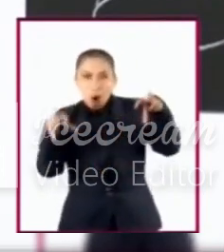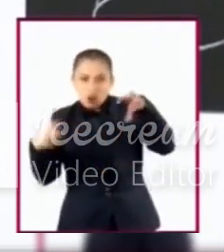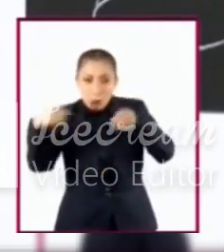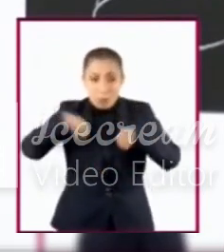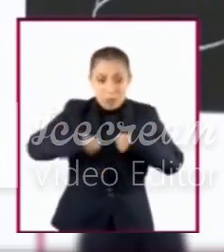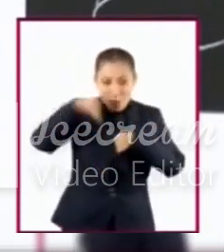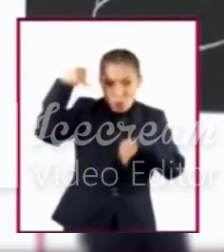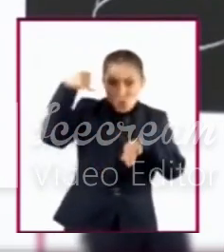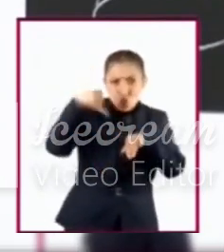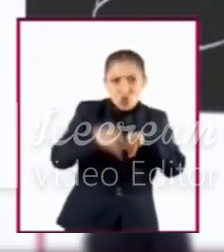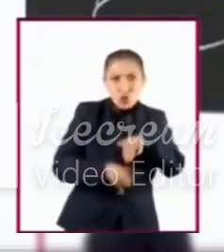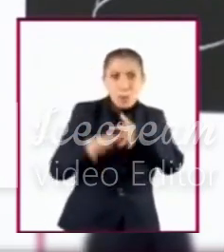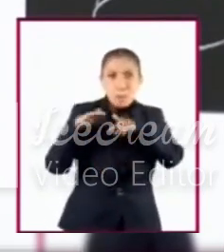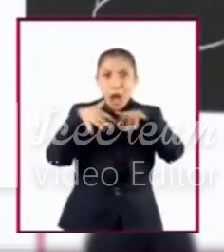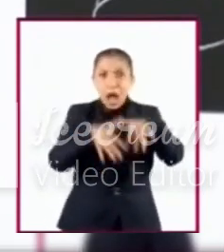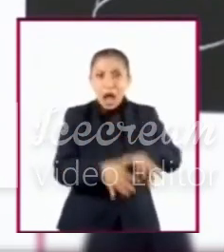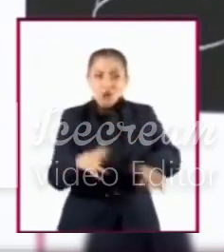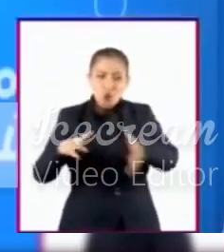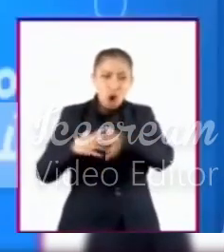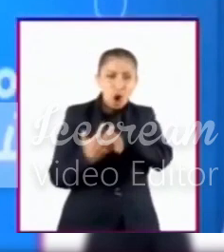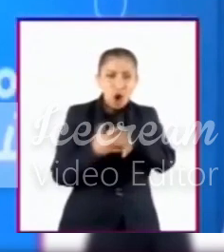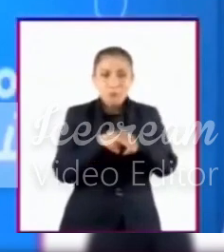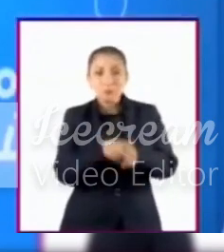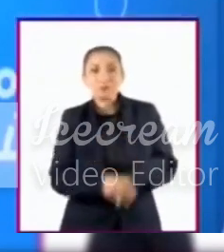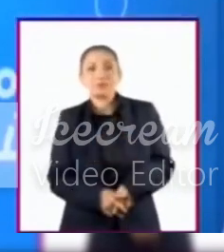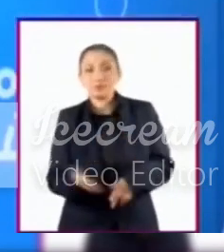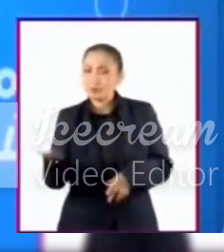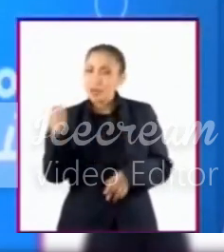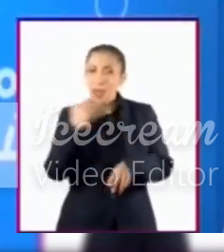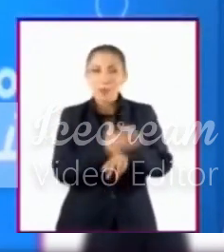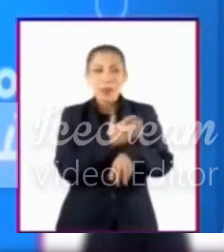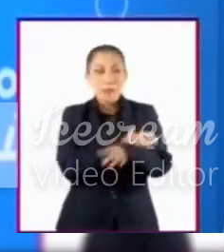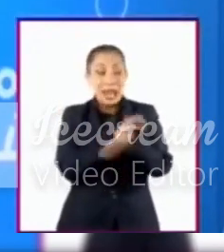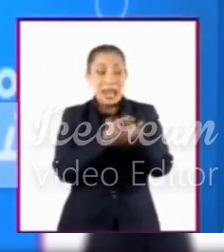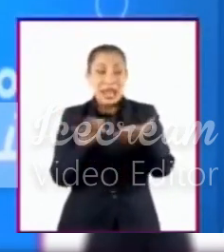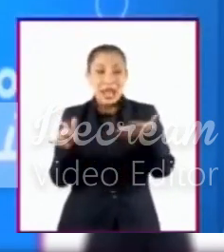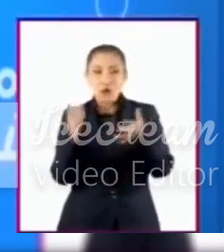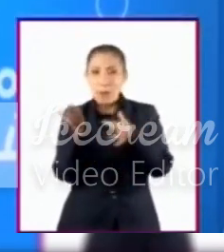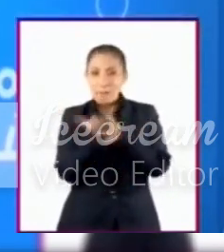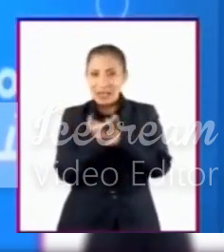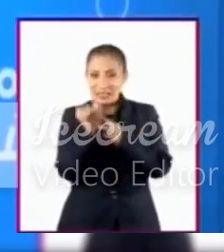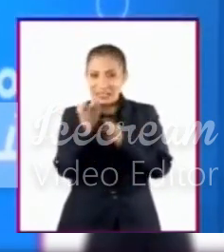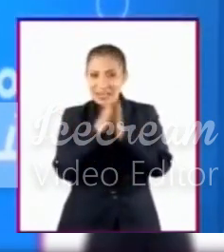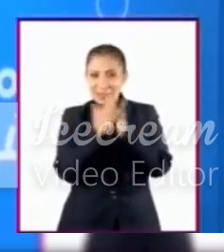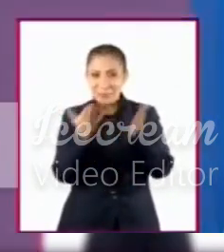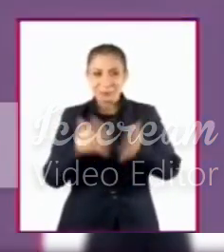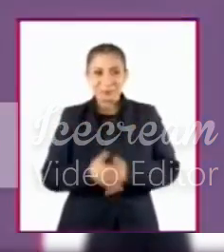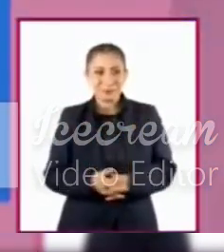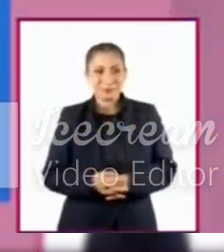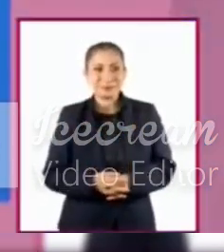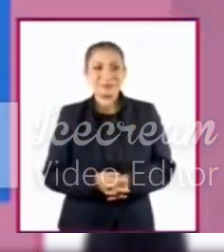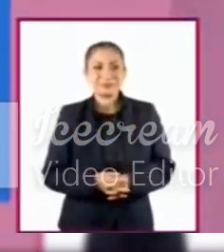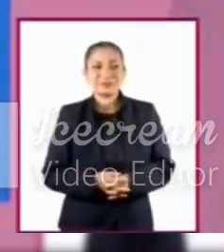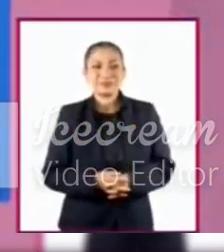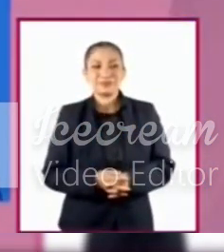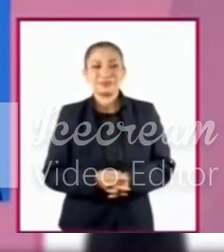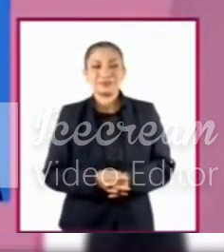que habitaban en las profundidades del mar. Acompáñenos a leer un fragmento del libro.